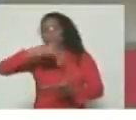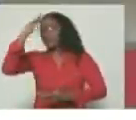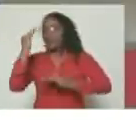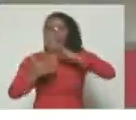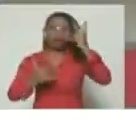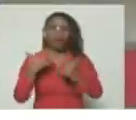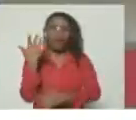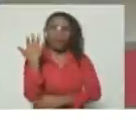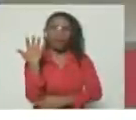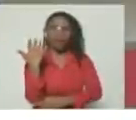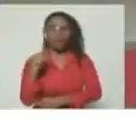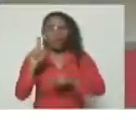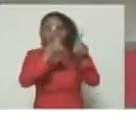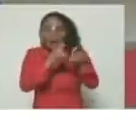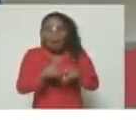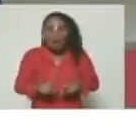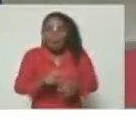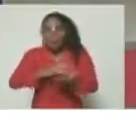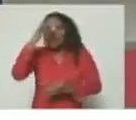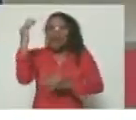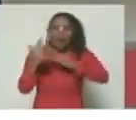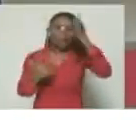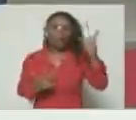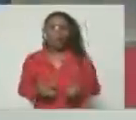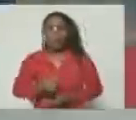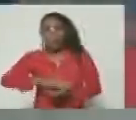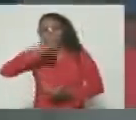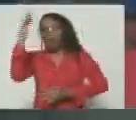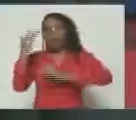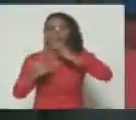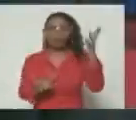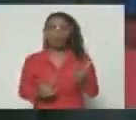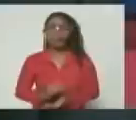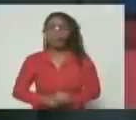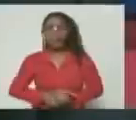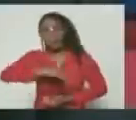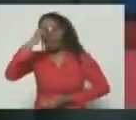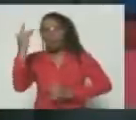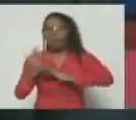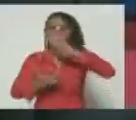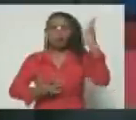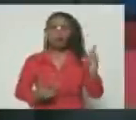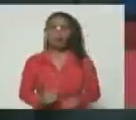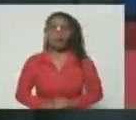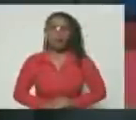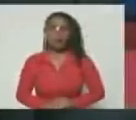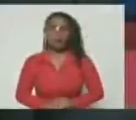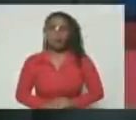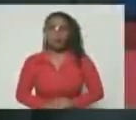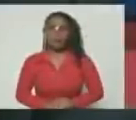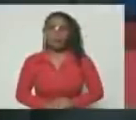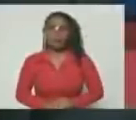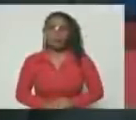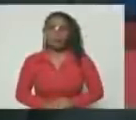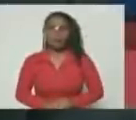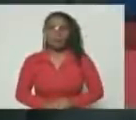mano campesina. Milagro. Un milagro. Un milagro, es un milagro.